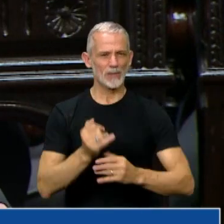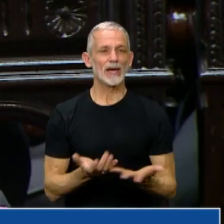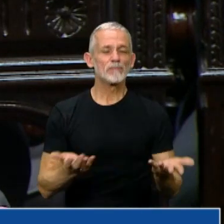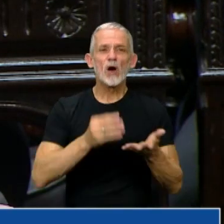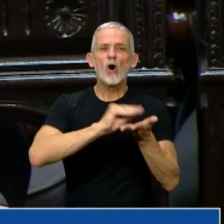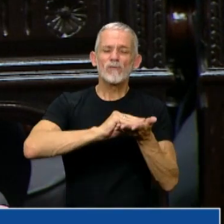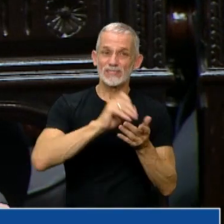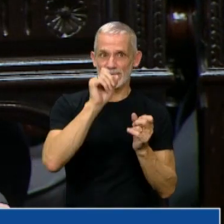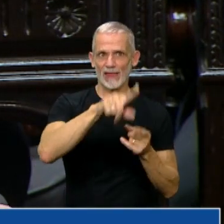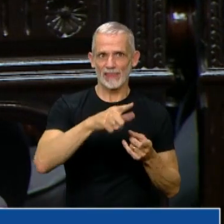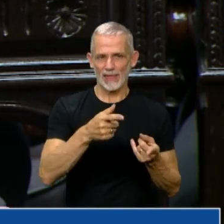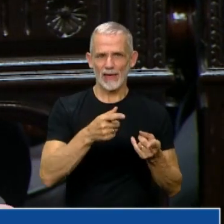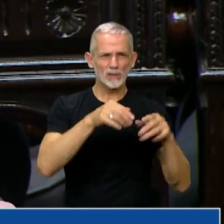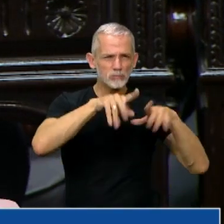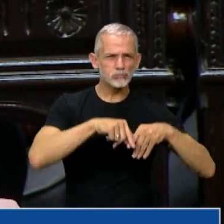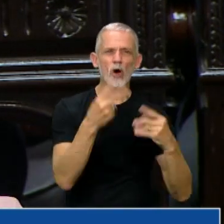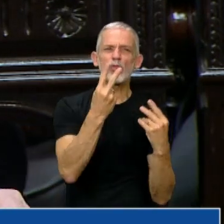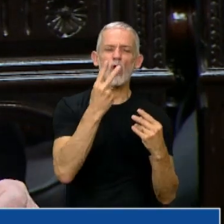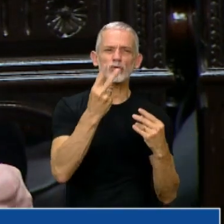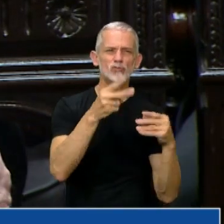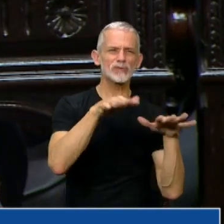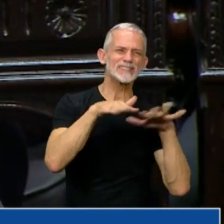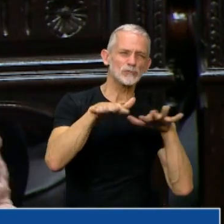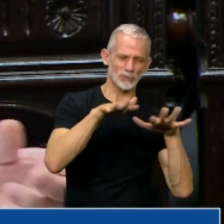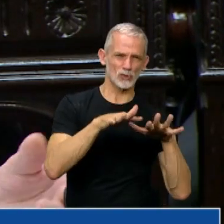La oficina hizo dos